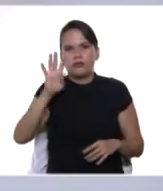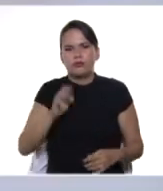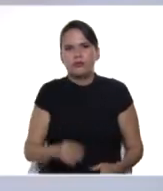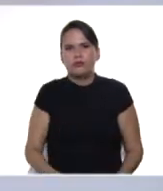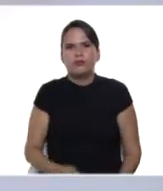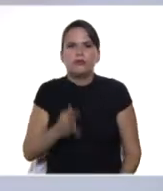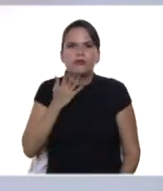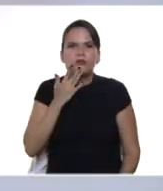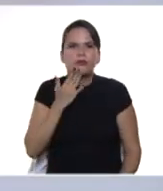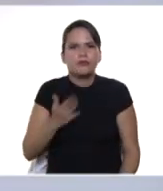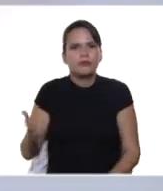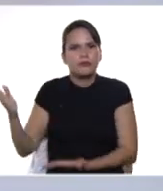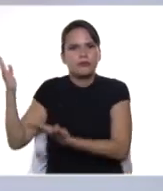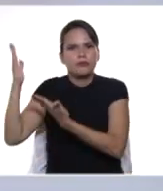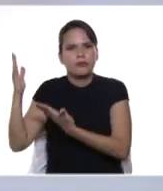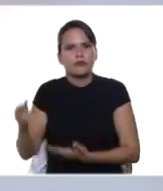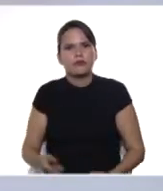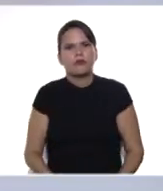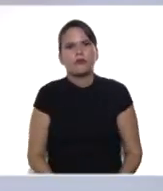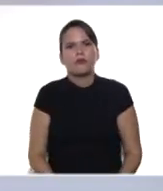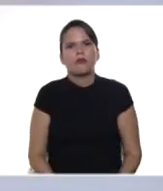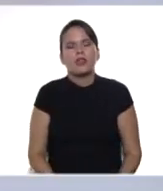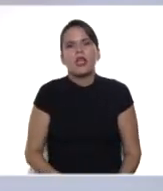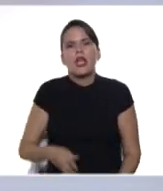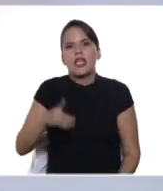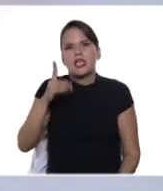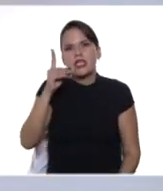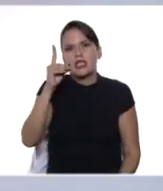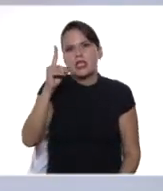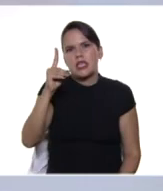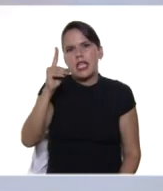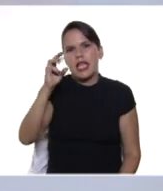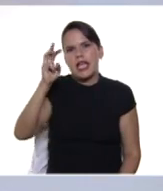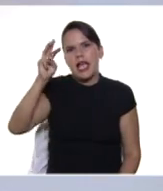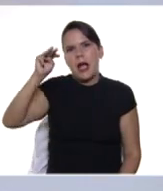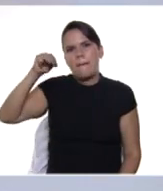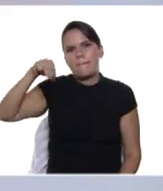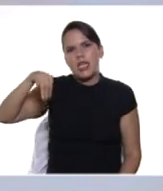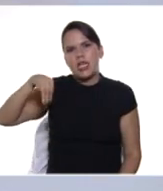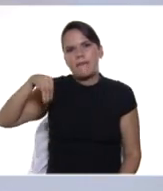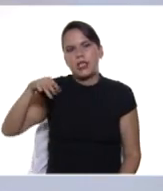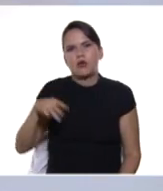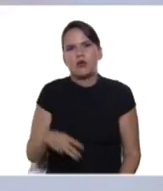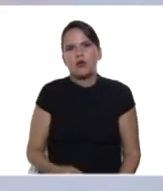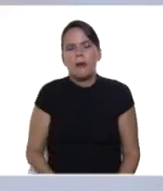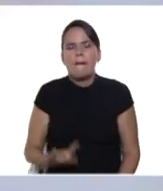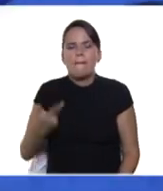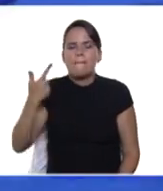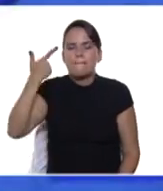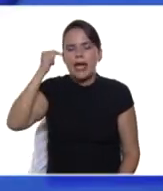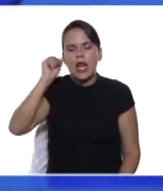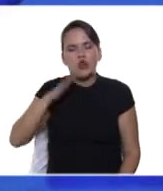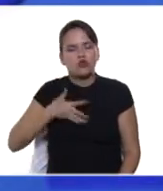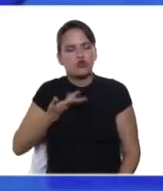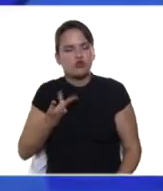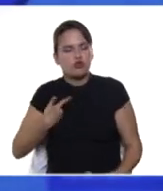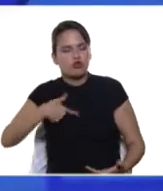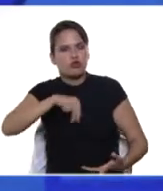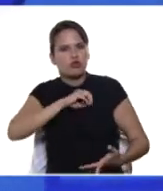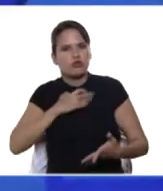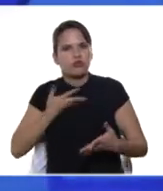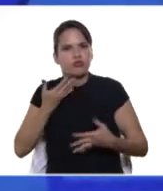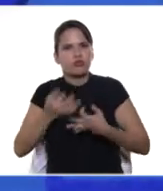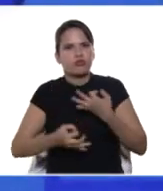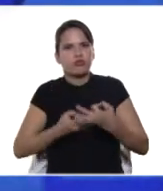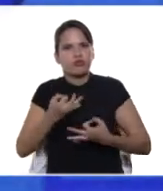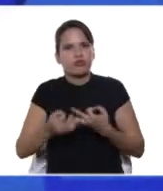tenemos el decamilímetro cúbico y para nosotros expresarlo, una